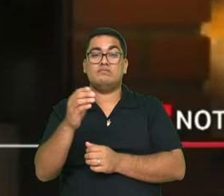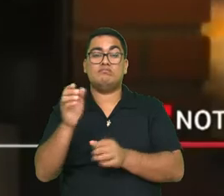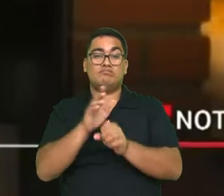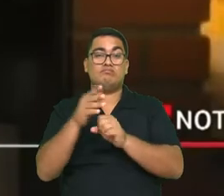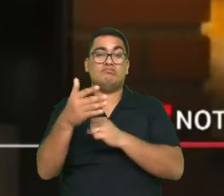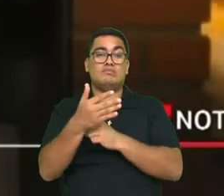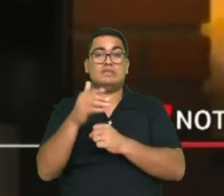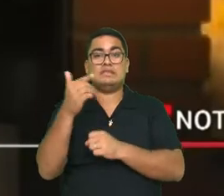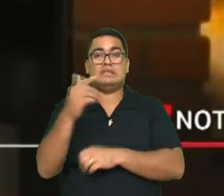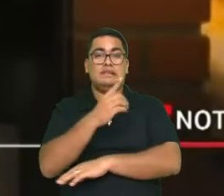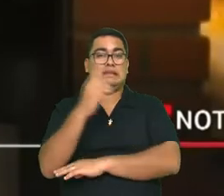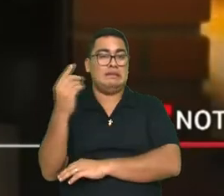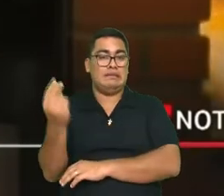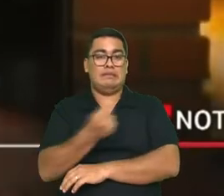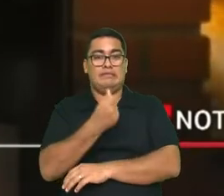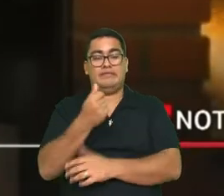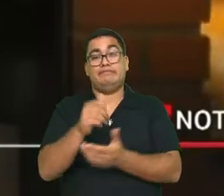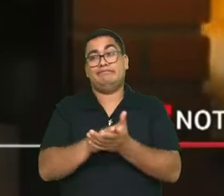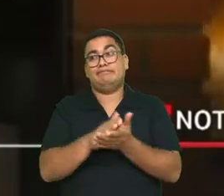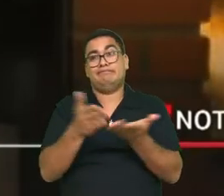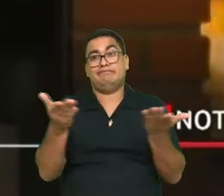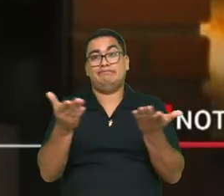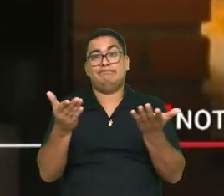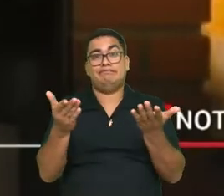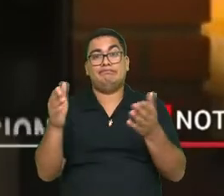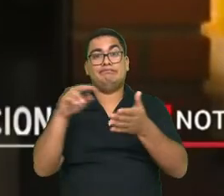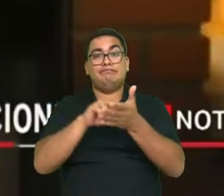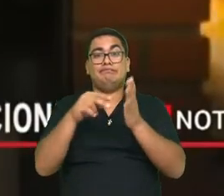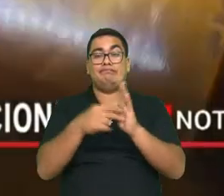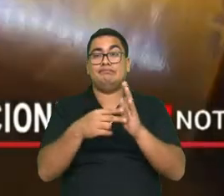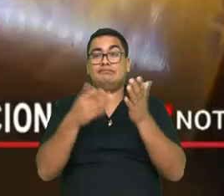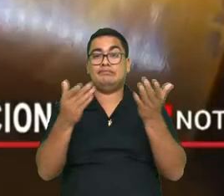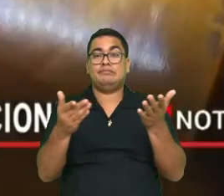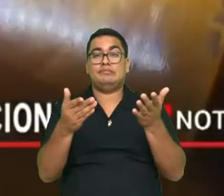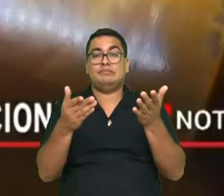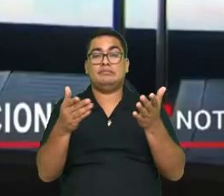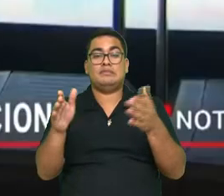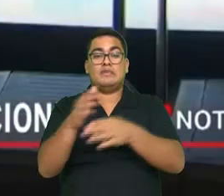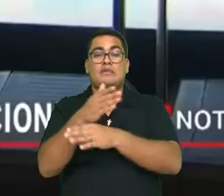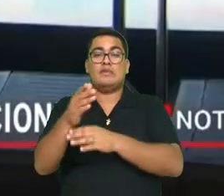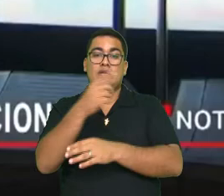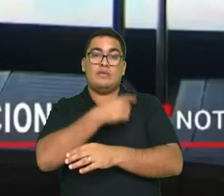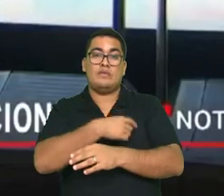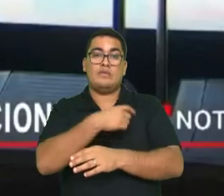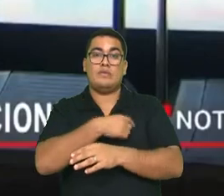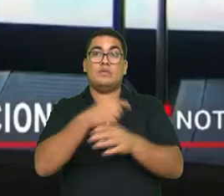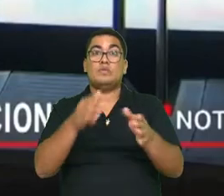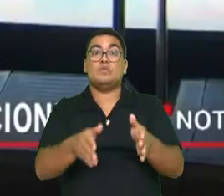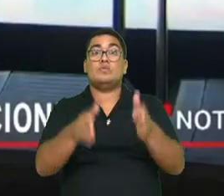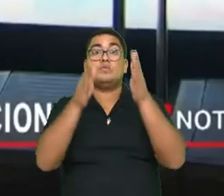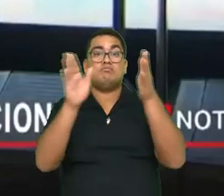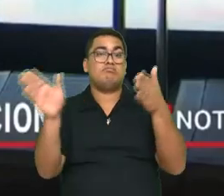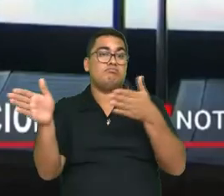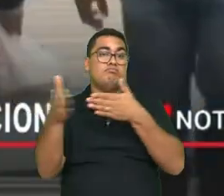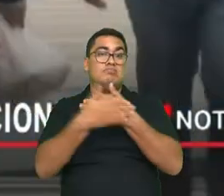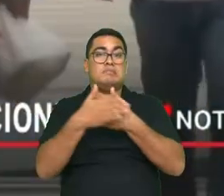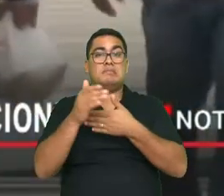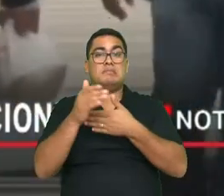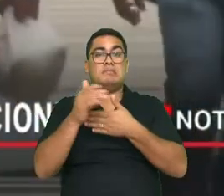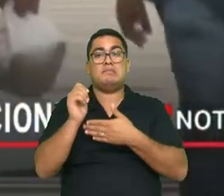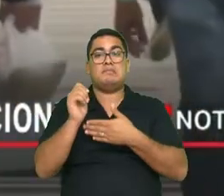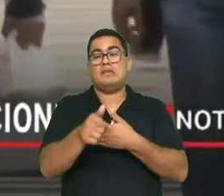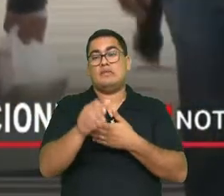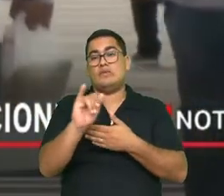durante 7 días. Desafortunadamente, esto significa que los edificios de las escuelas públicas estarán cerrados desde mañana,